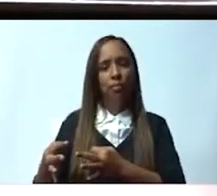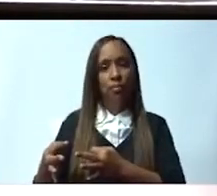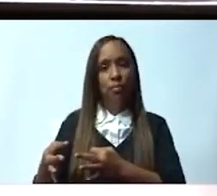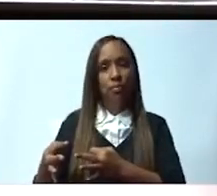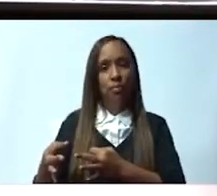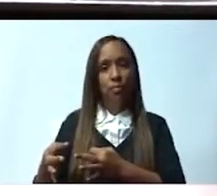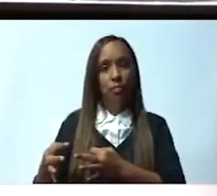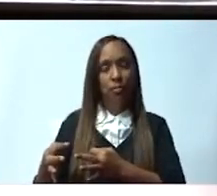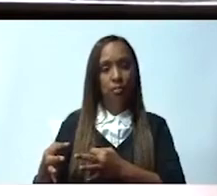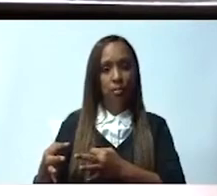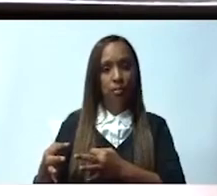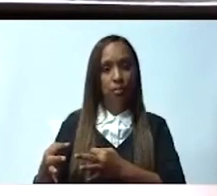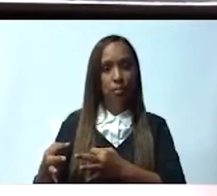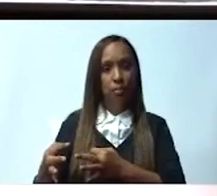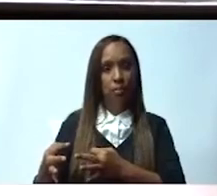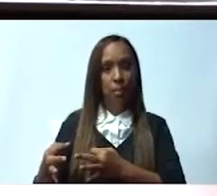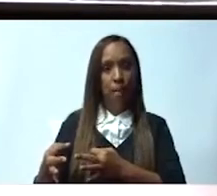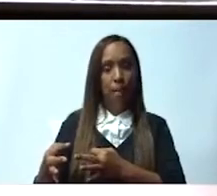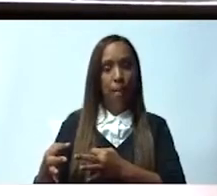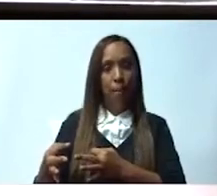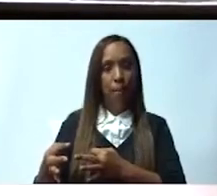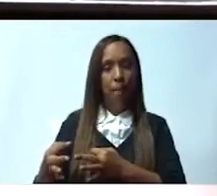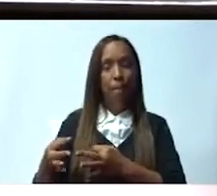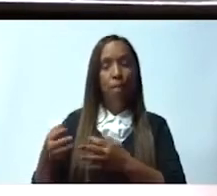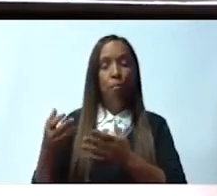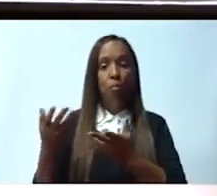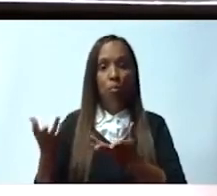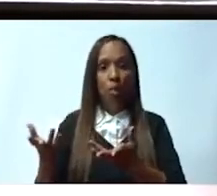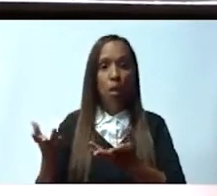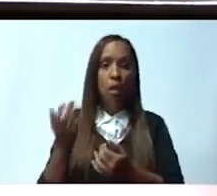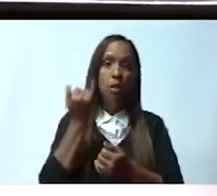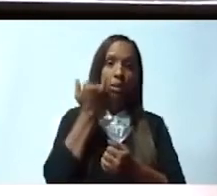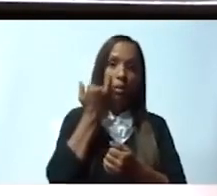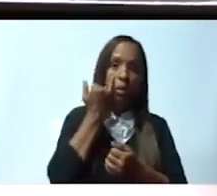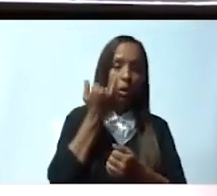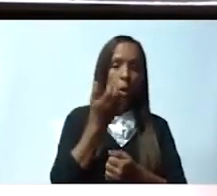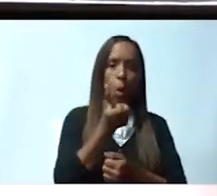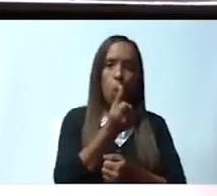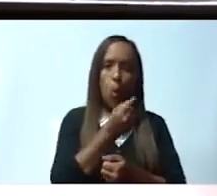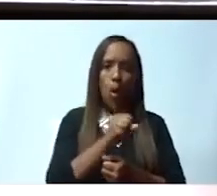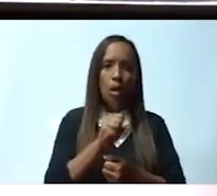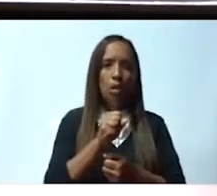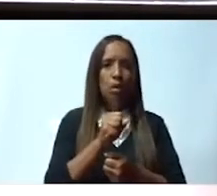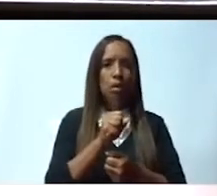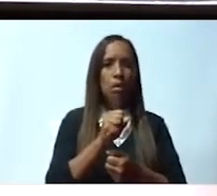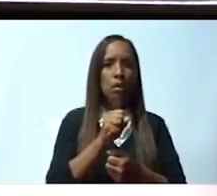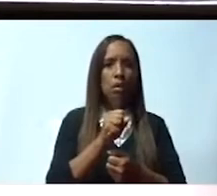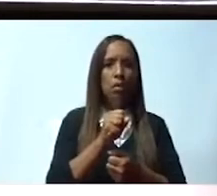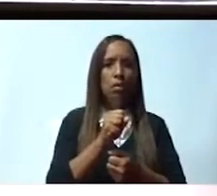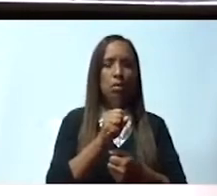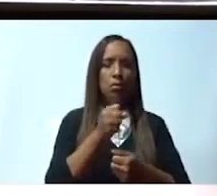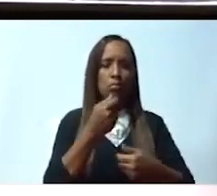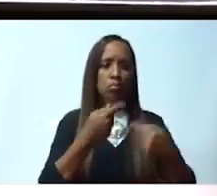acogerse a las decisiones ya emanadas. Todo siempre y cuando no